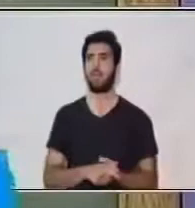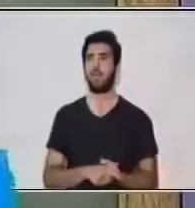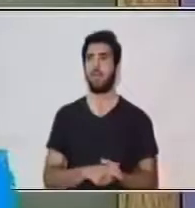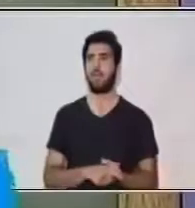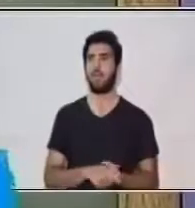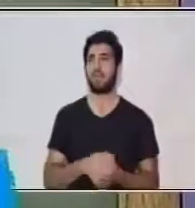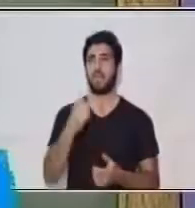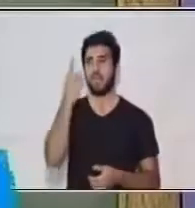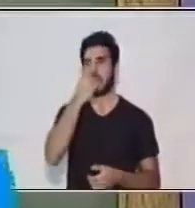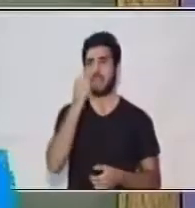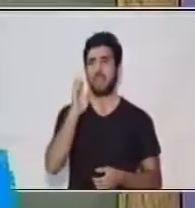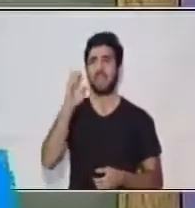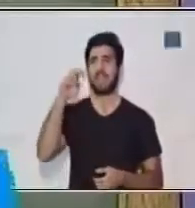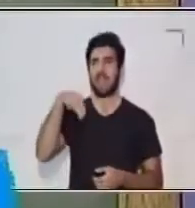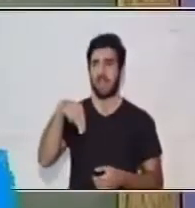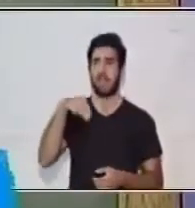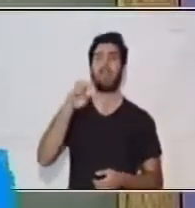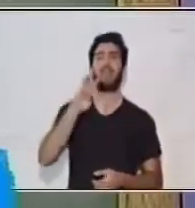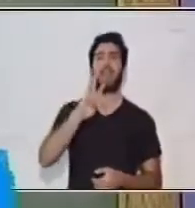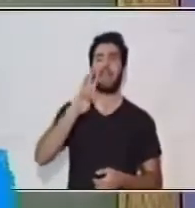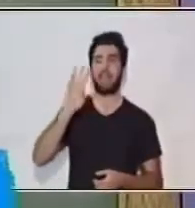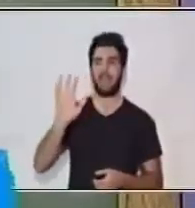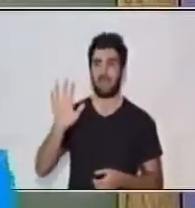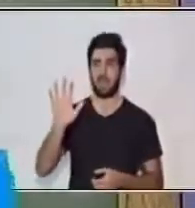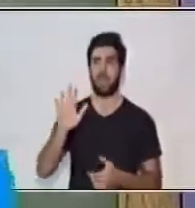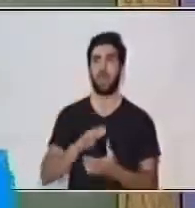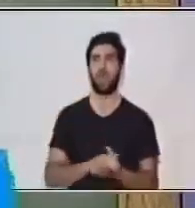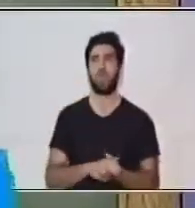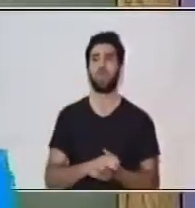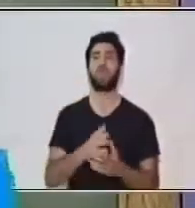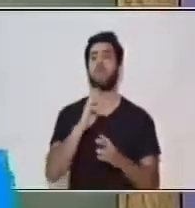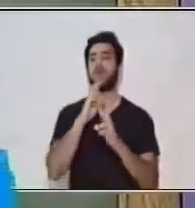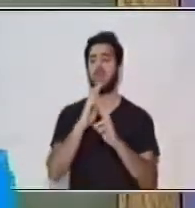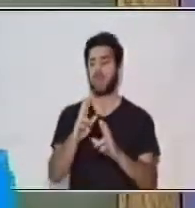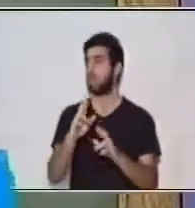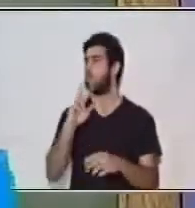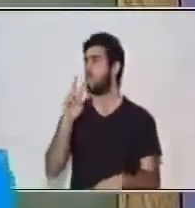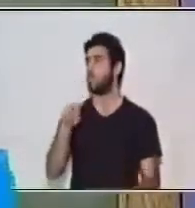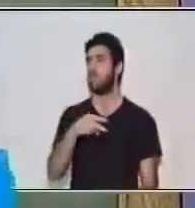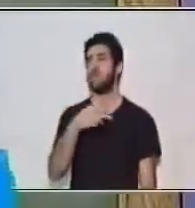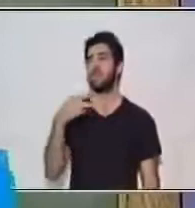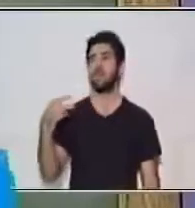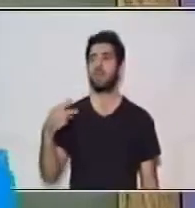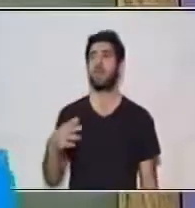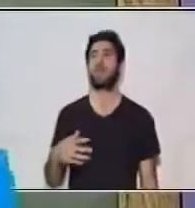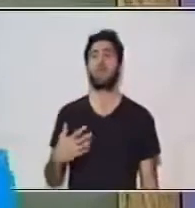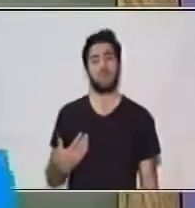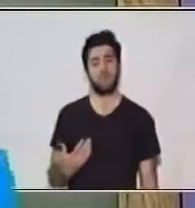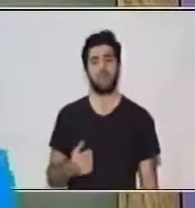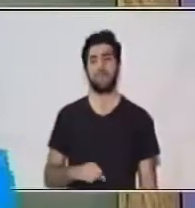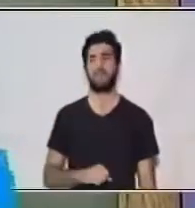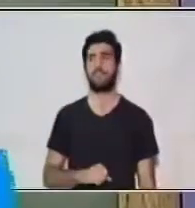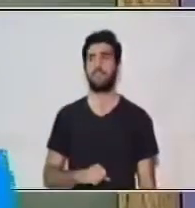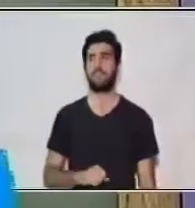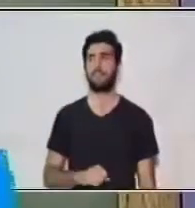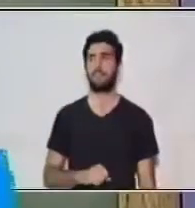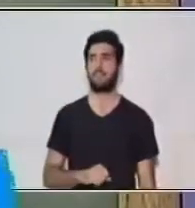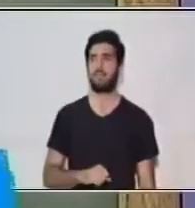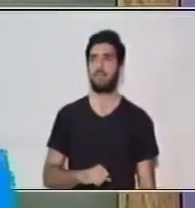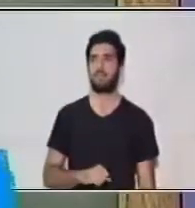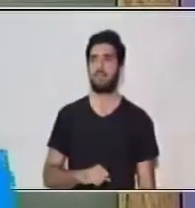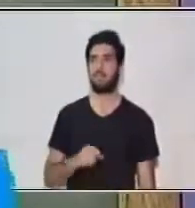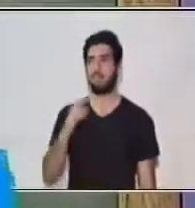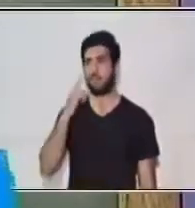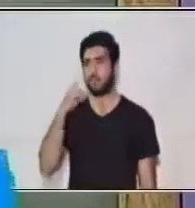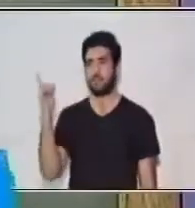seno de 35 grados, le doy igual, cierro mi paréntesis, le doy igual y me va a dar